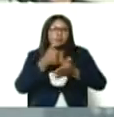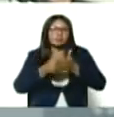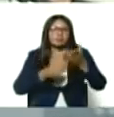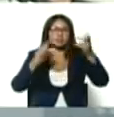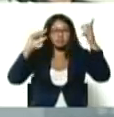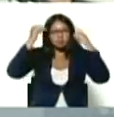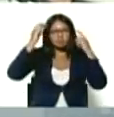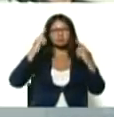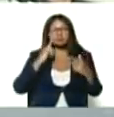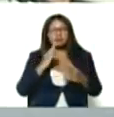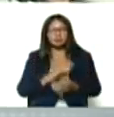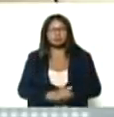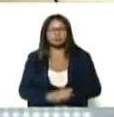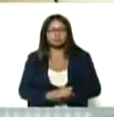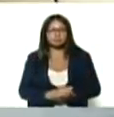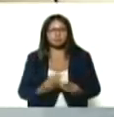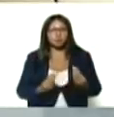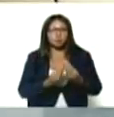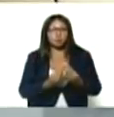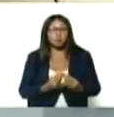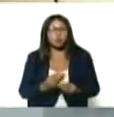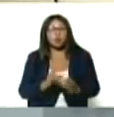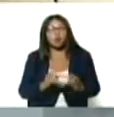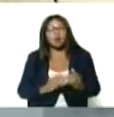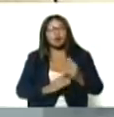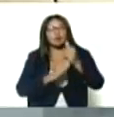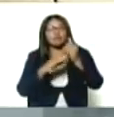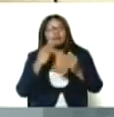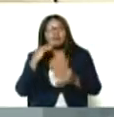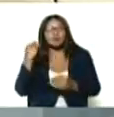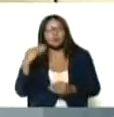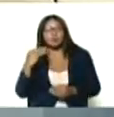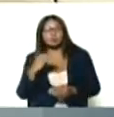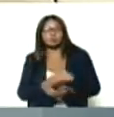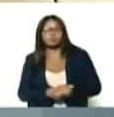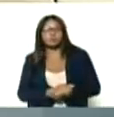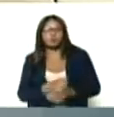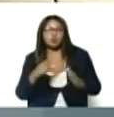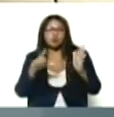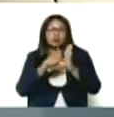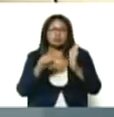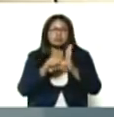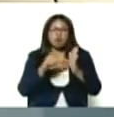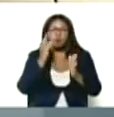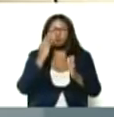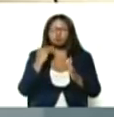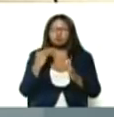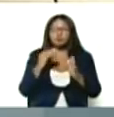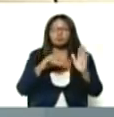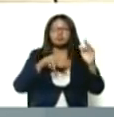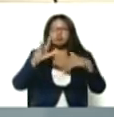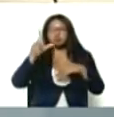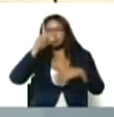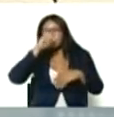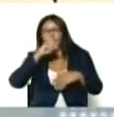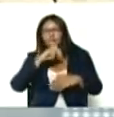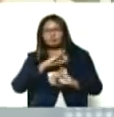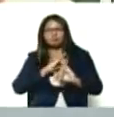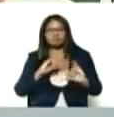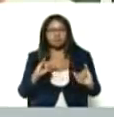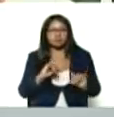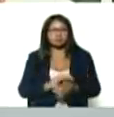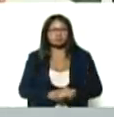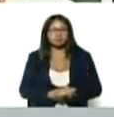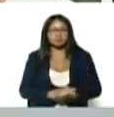Chávez, con los líderes de la juventud en las bases, en los liceos, los muchachos que están cumpliendo 18 años, en